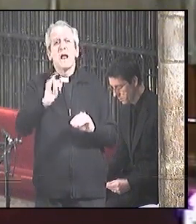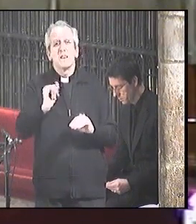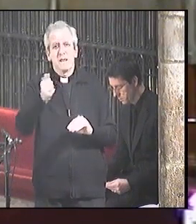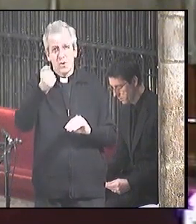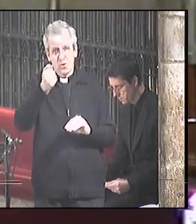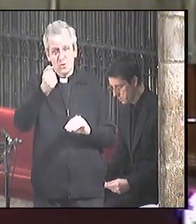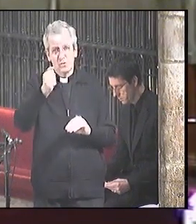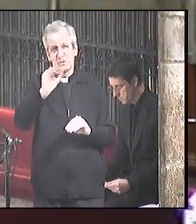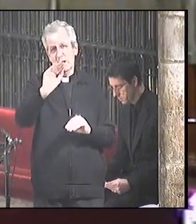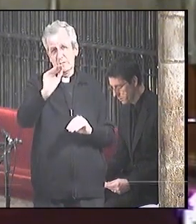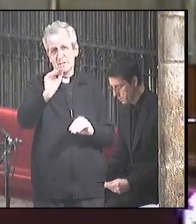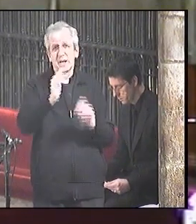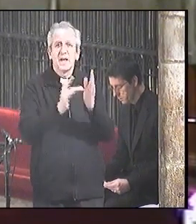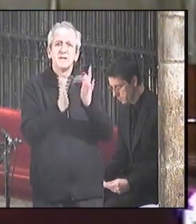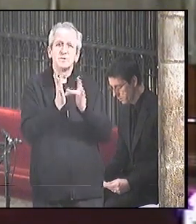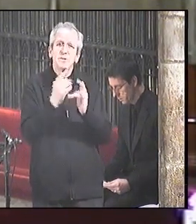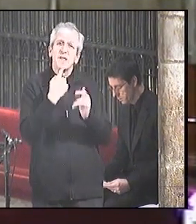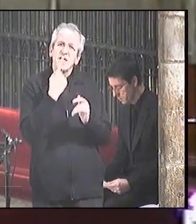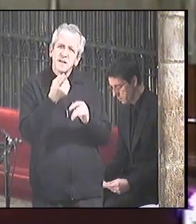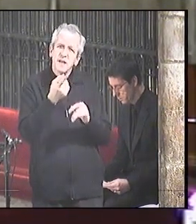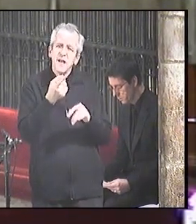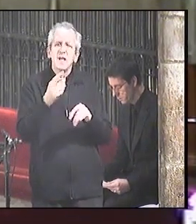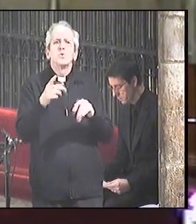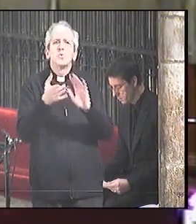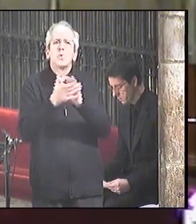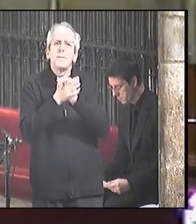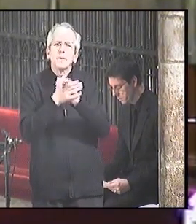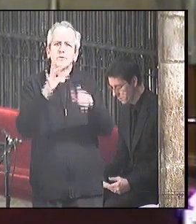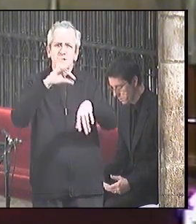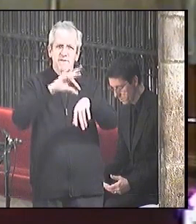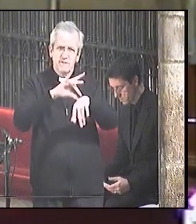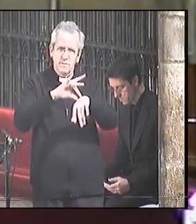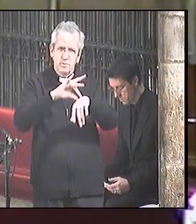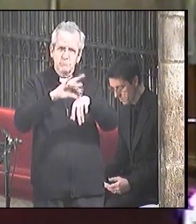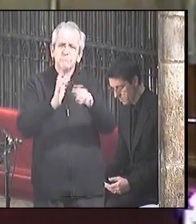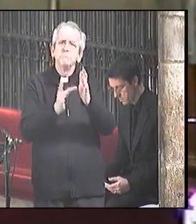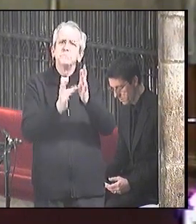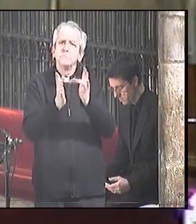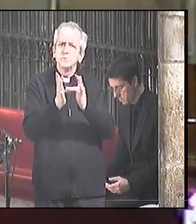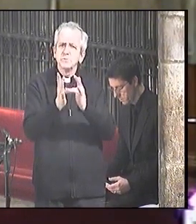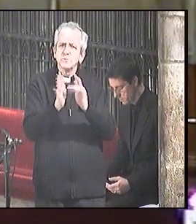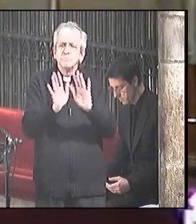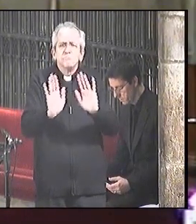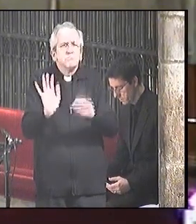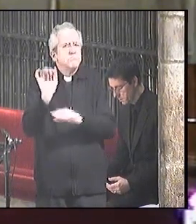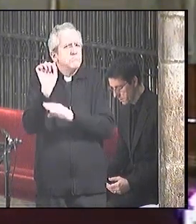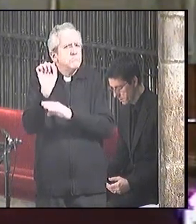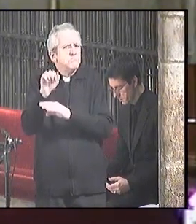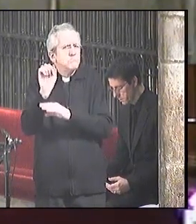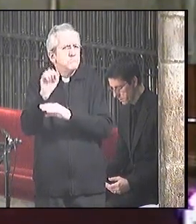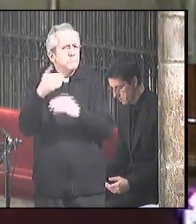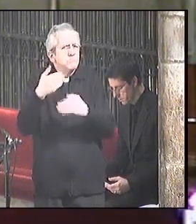perdón, a Jesús. Le dicen, Lázaro está enfermo. Y Jesús sigue, como que no escucha.